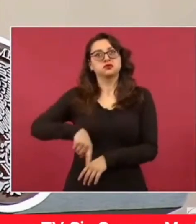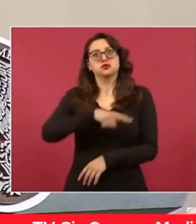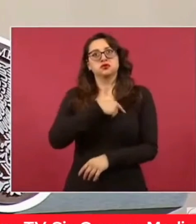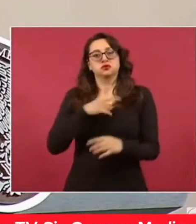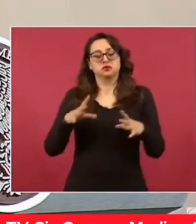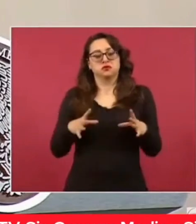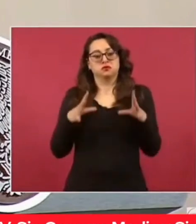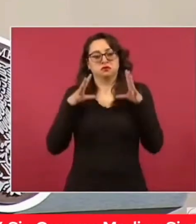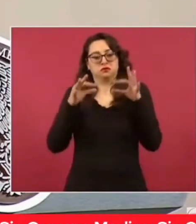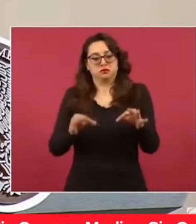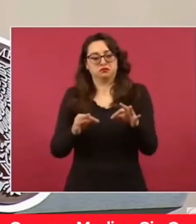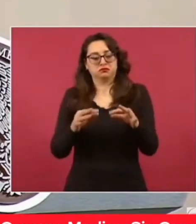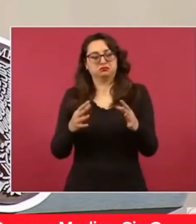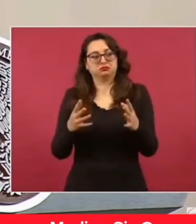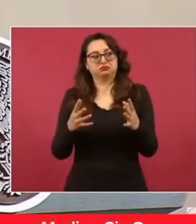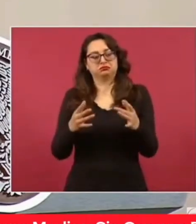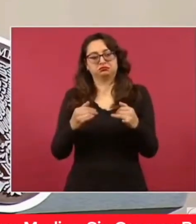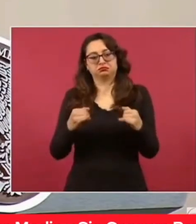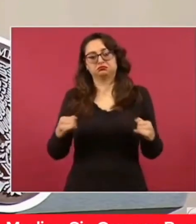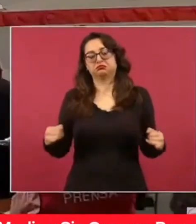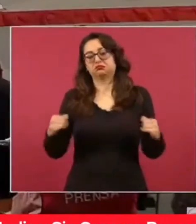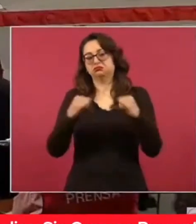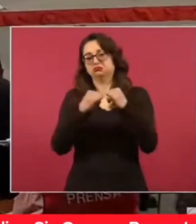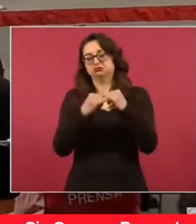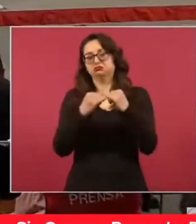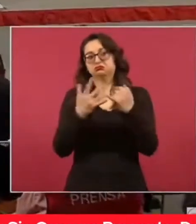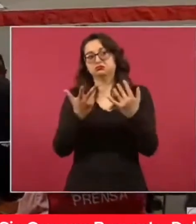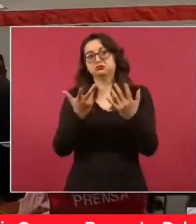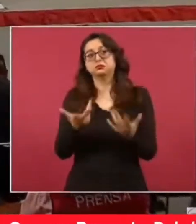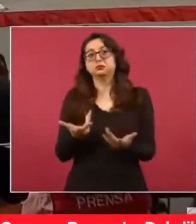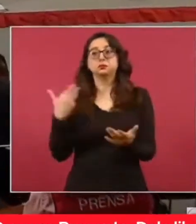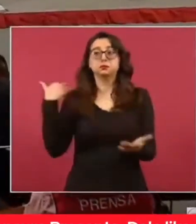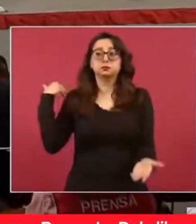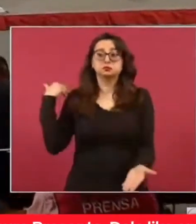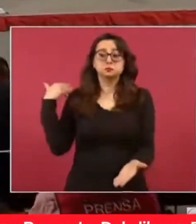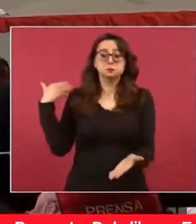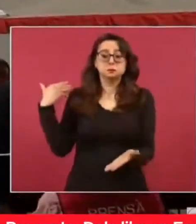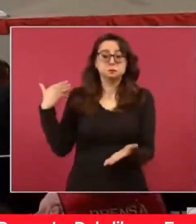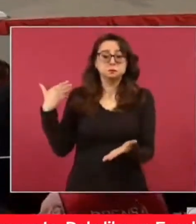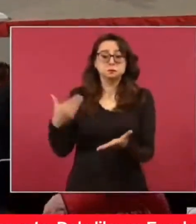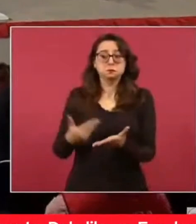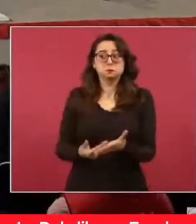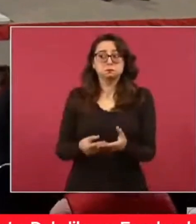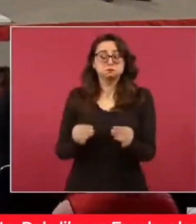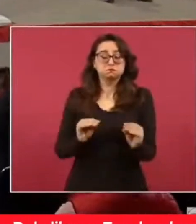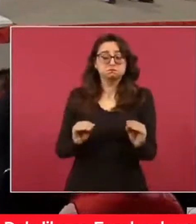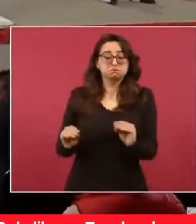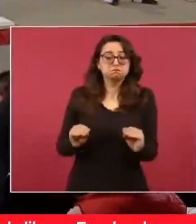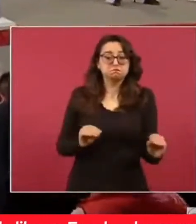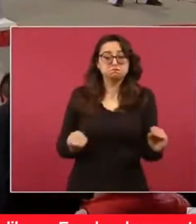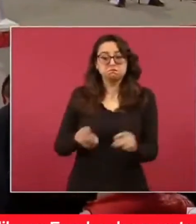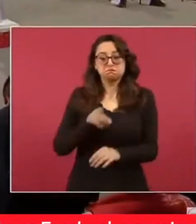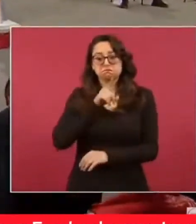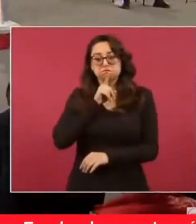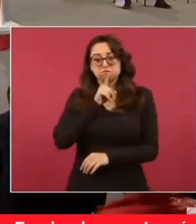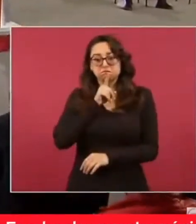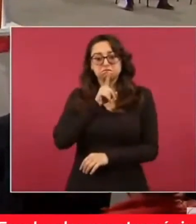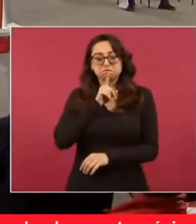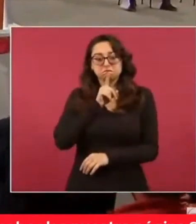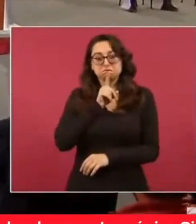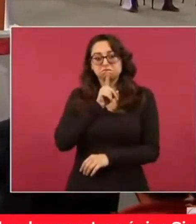el acceso a esta cantidad de materiales, información y sitios